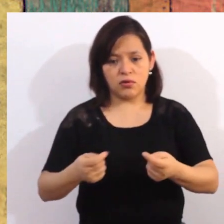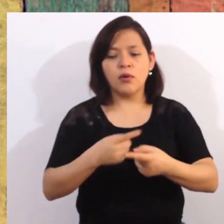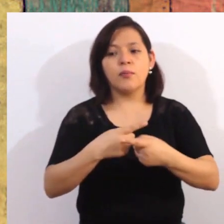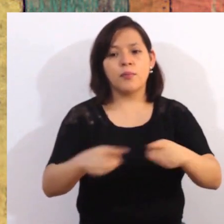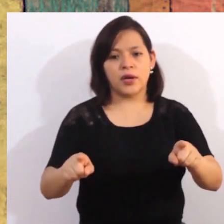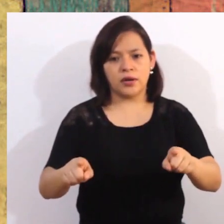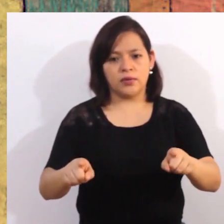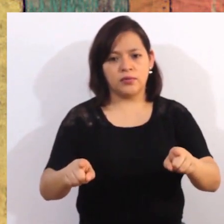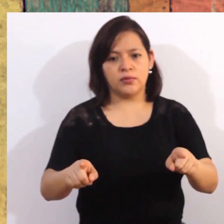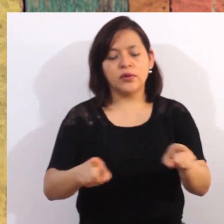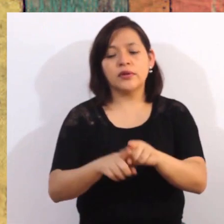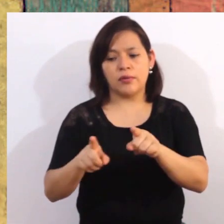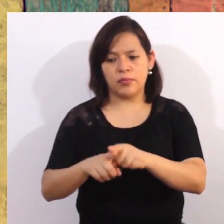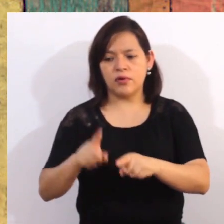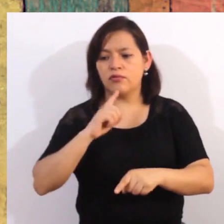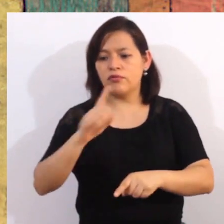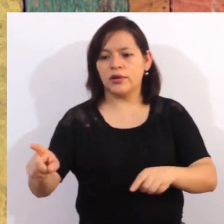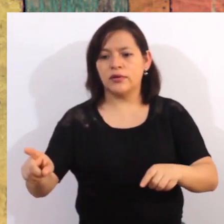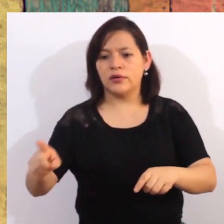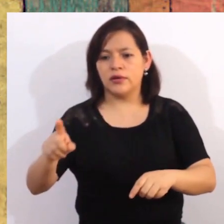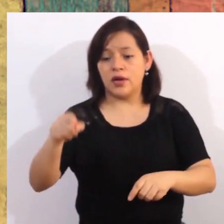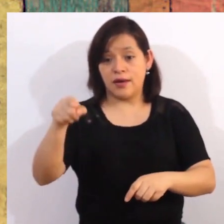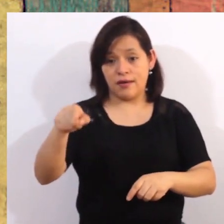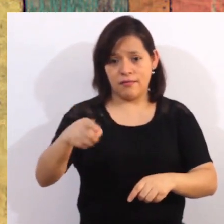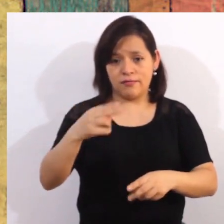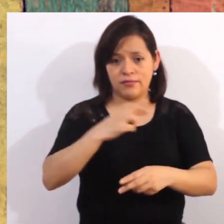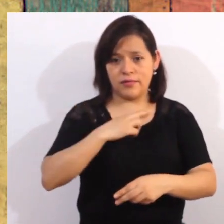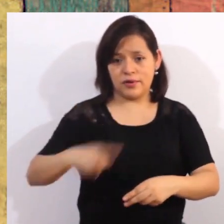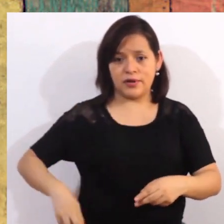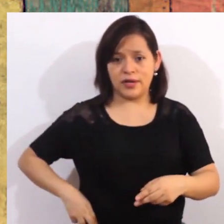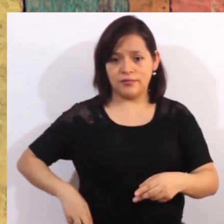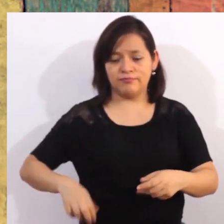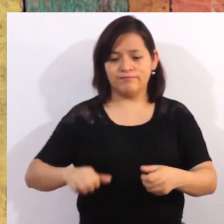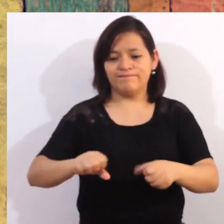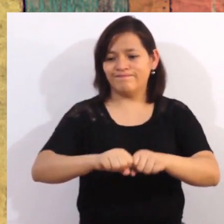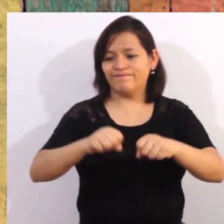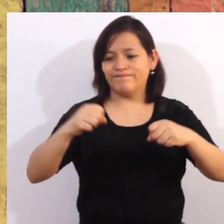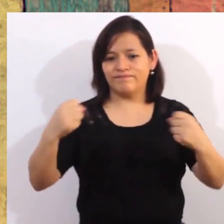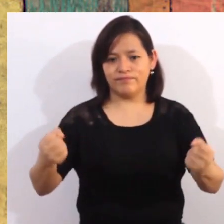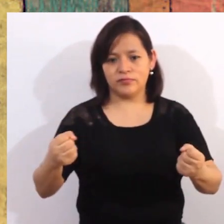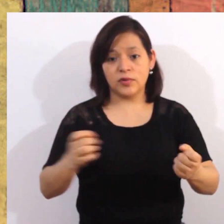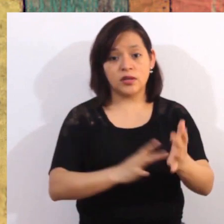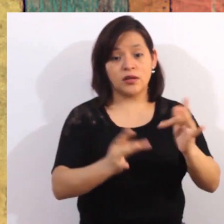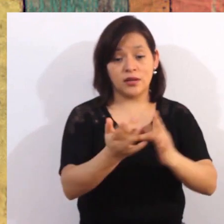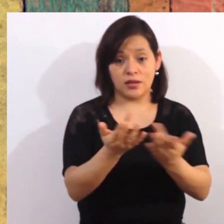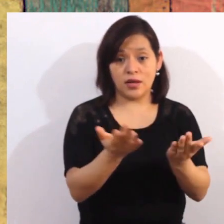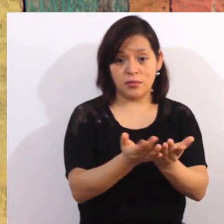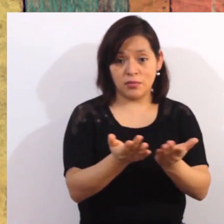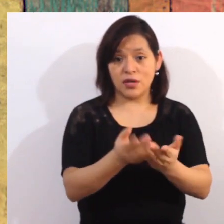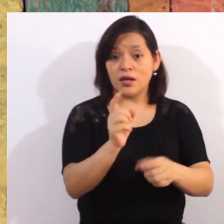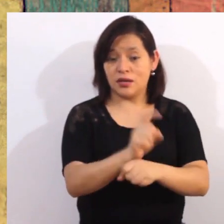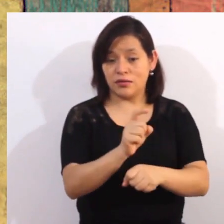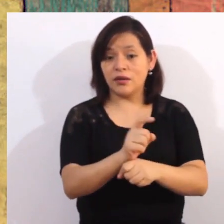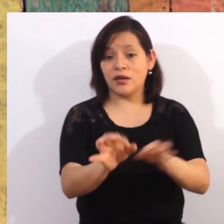ese cuerno fue quebrado y precisamente feneció. ¿Sabes tú? Es interesante que la referencia de la